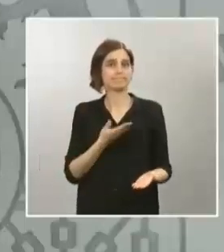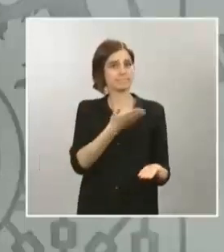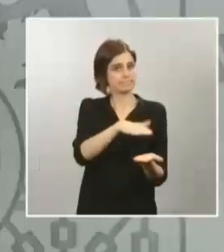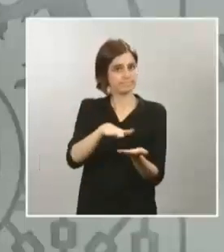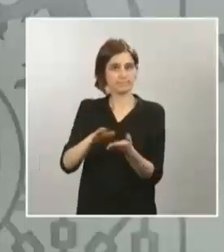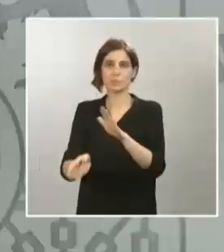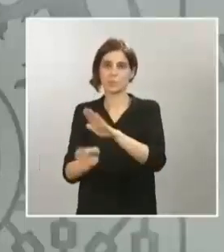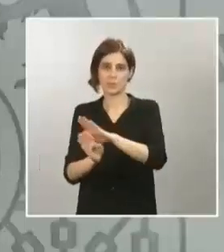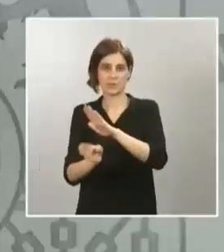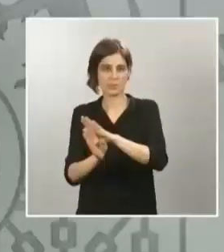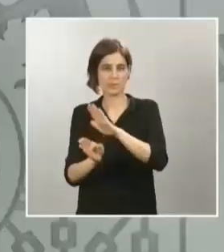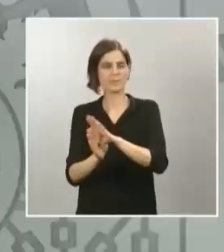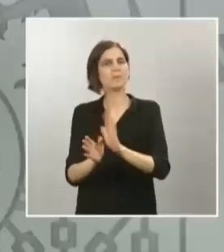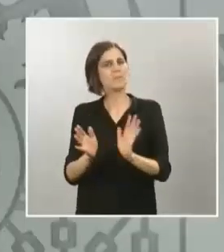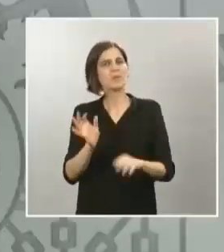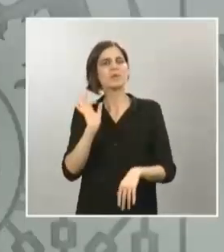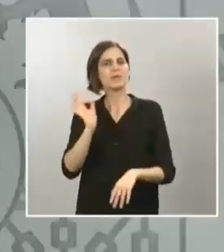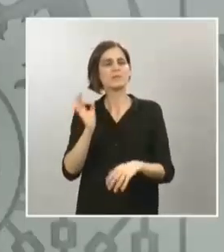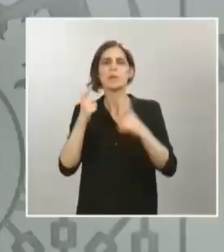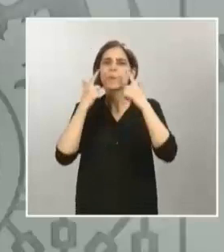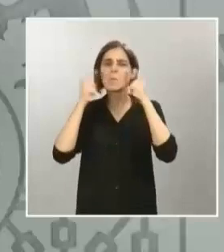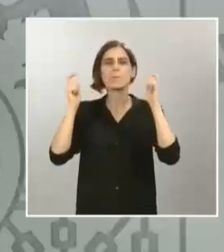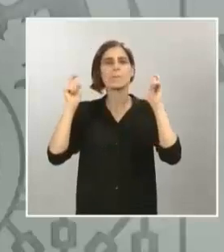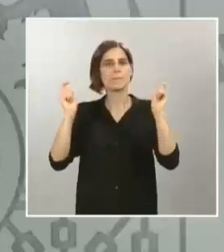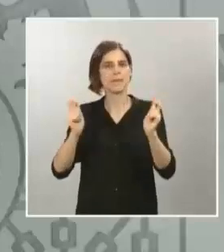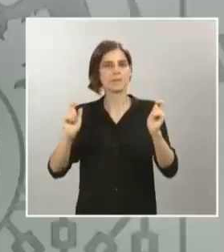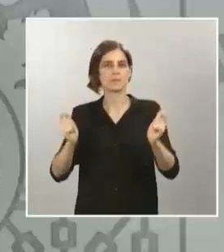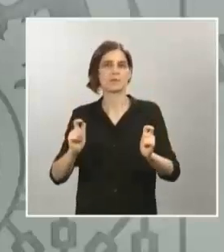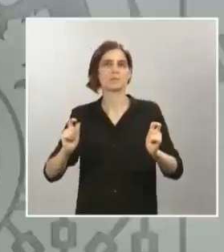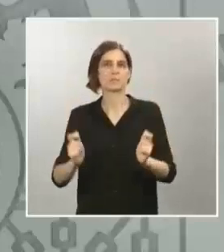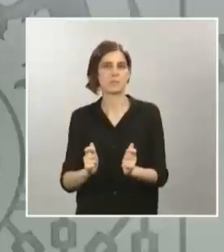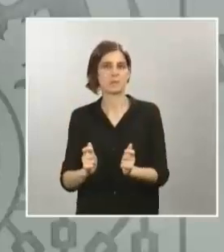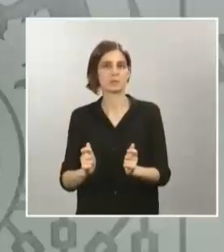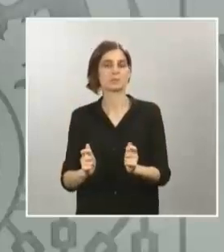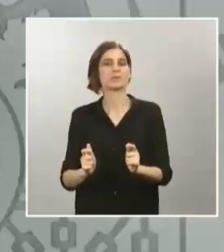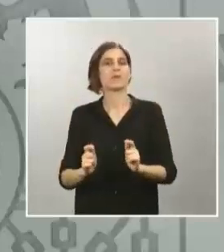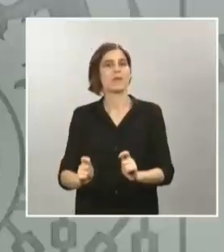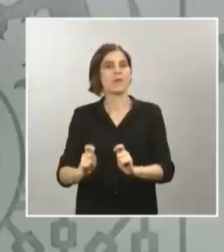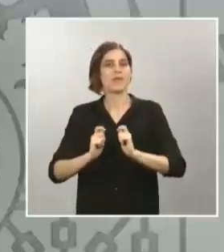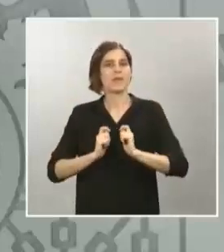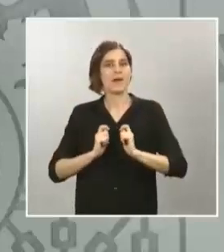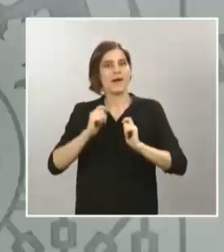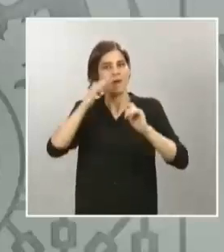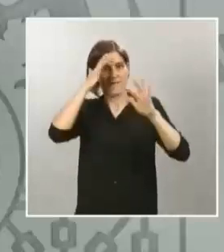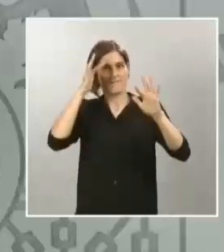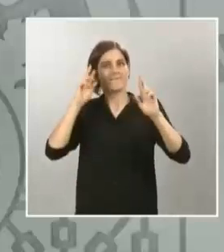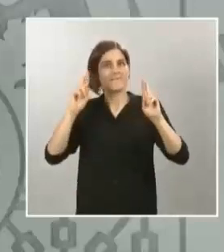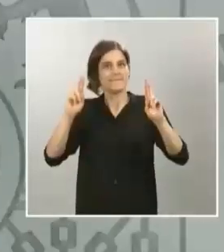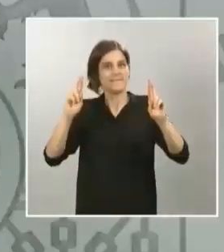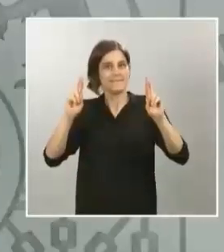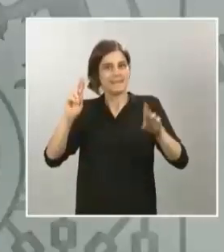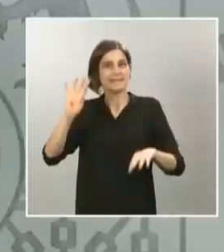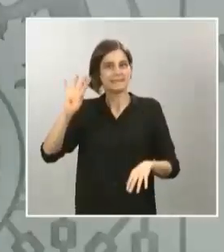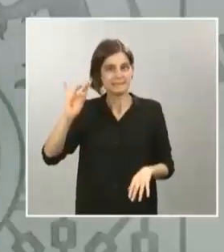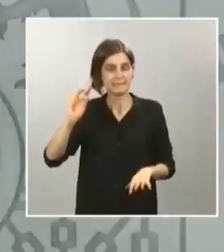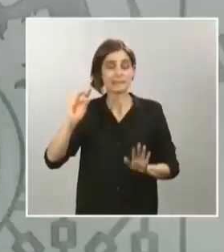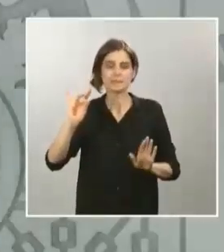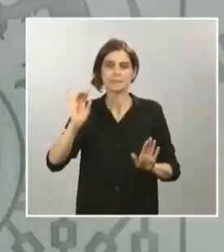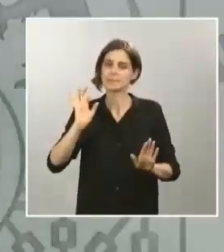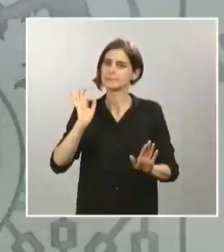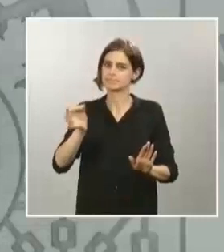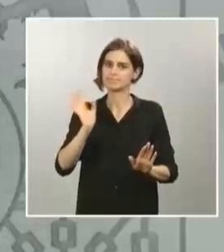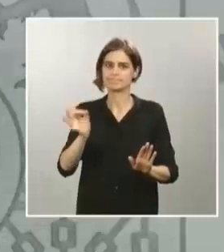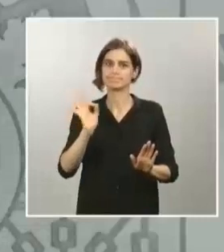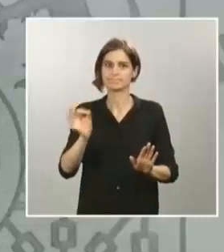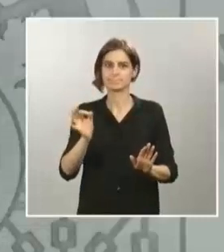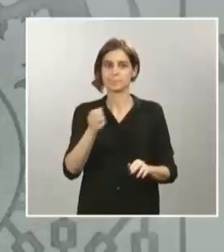que con una tendencia descendente lo cual obviamente nos da algunos alguna esperanza pero lo cierto es que siguen siendo cifras que